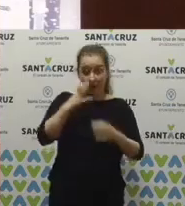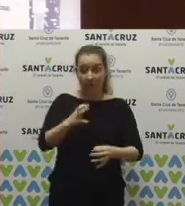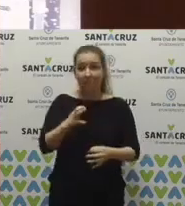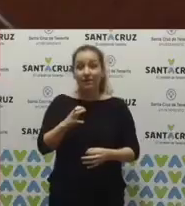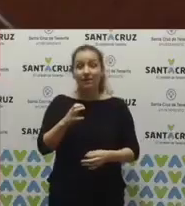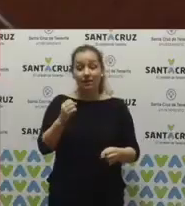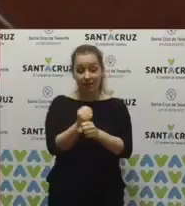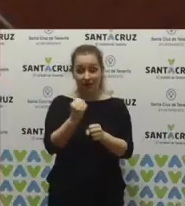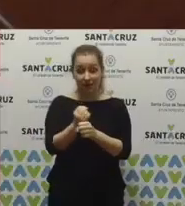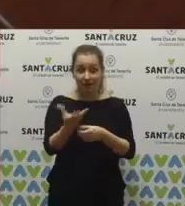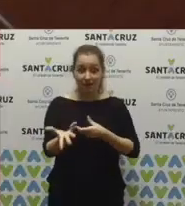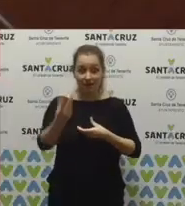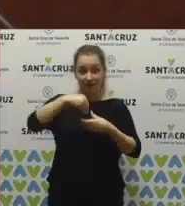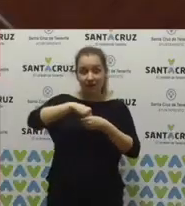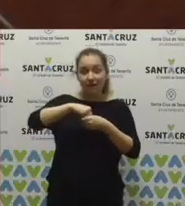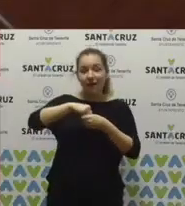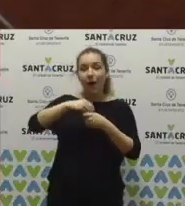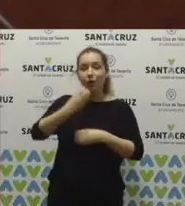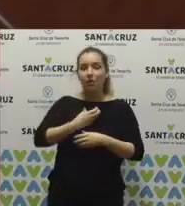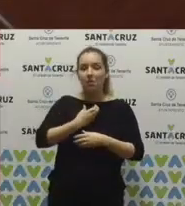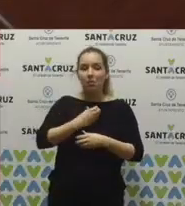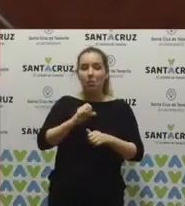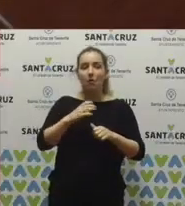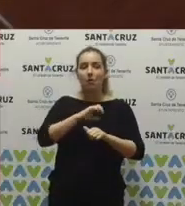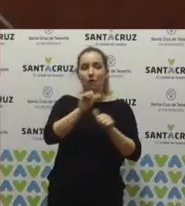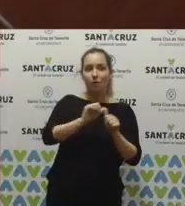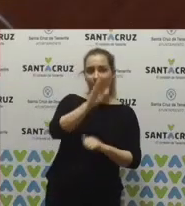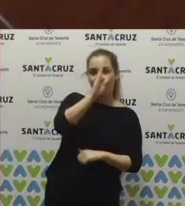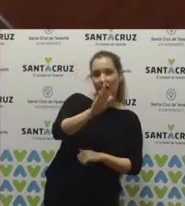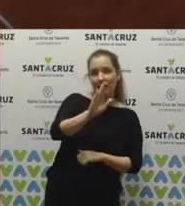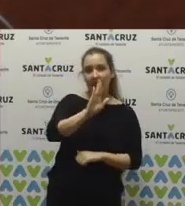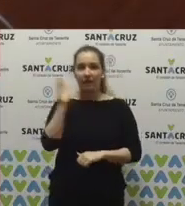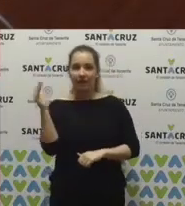de forma directa o indirecta clarísimamente